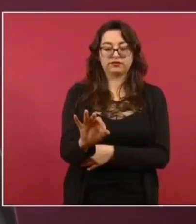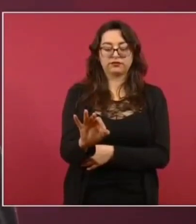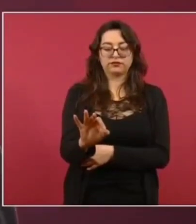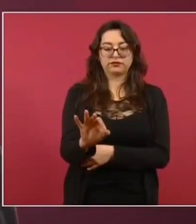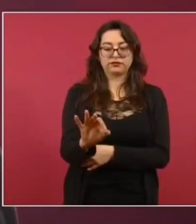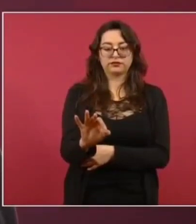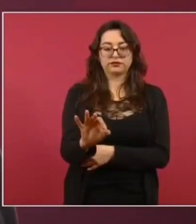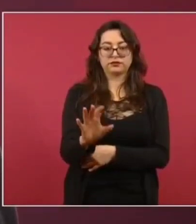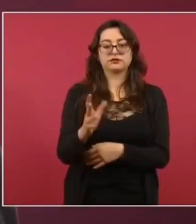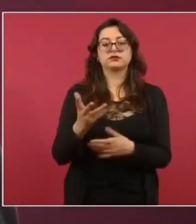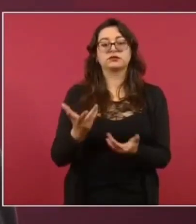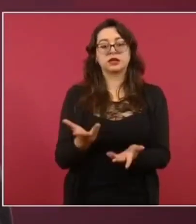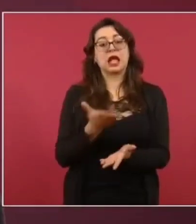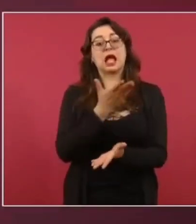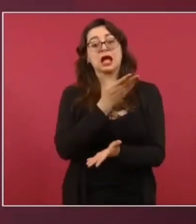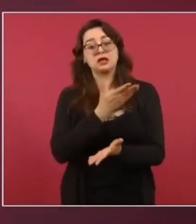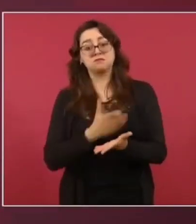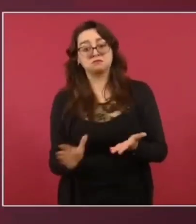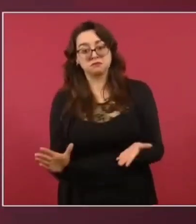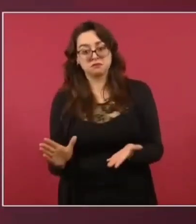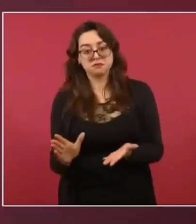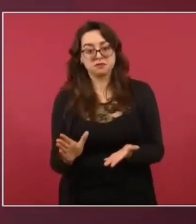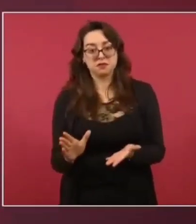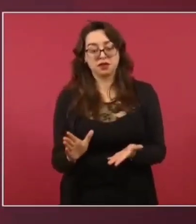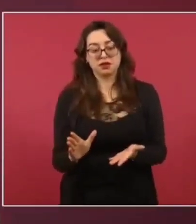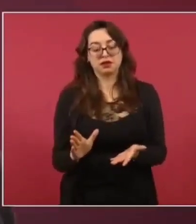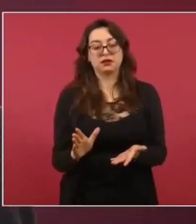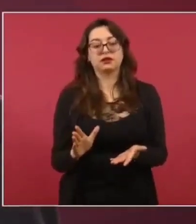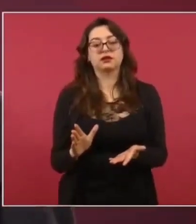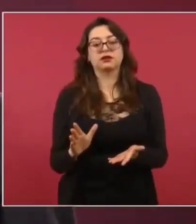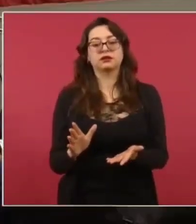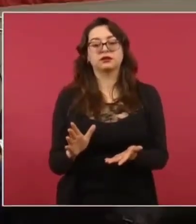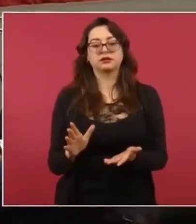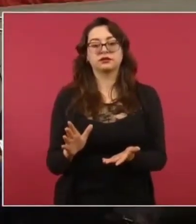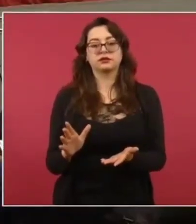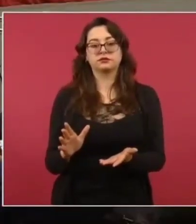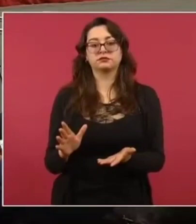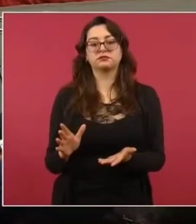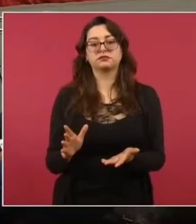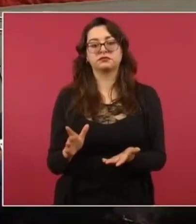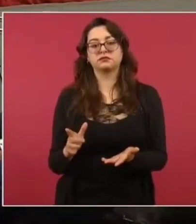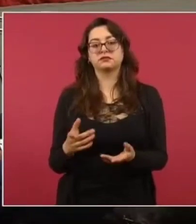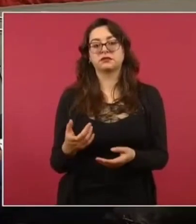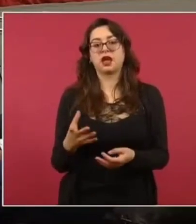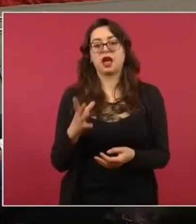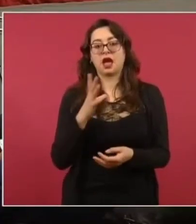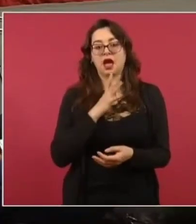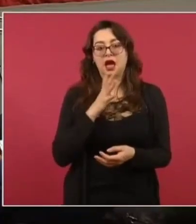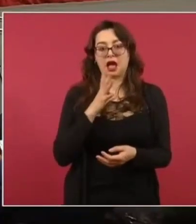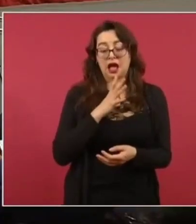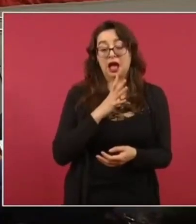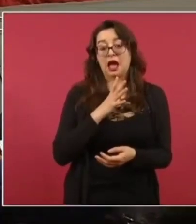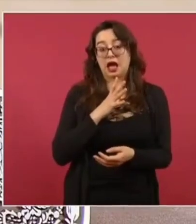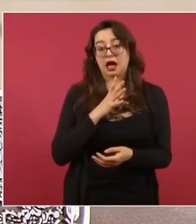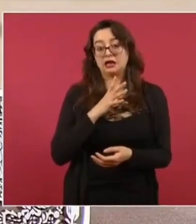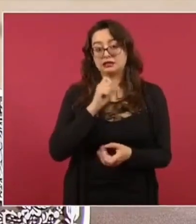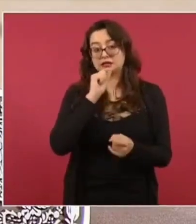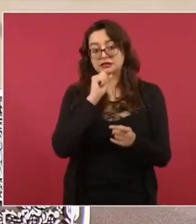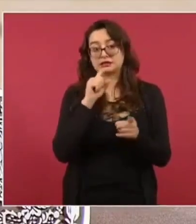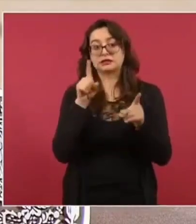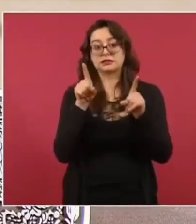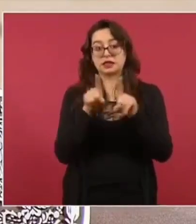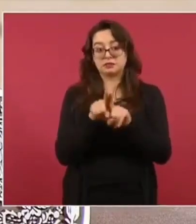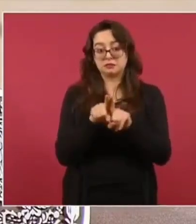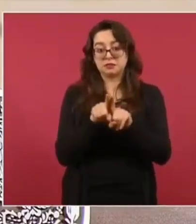Va a haber, además, en este tipo de operaciones se financian con capital en riesgo y